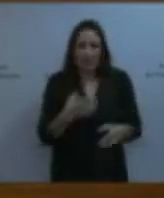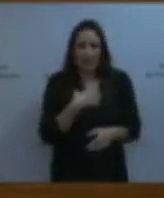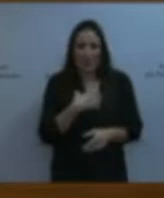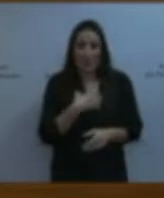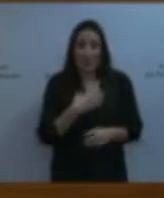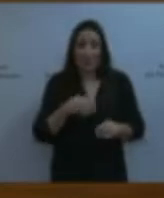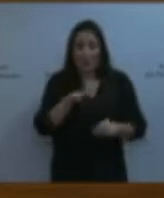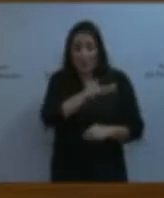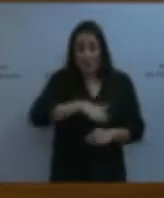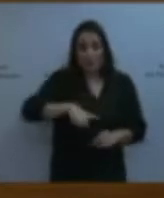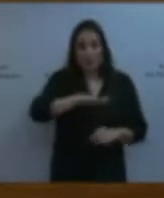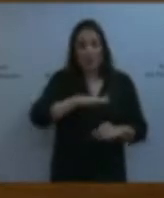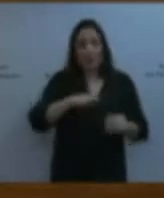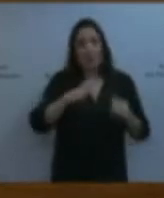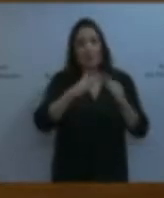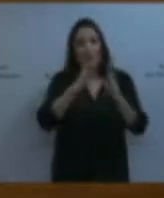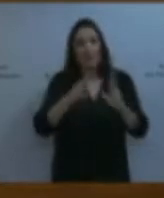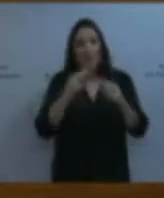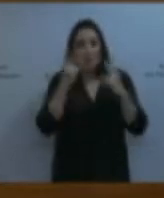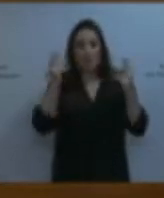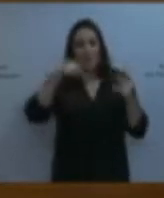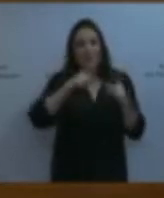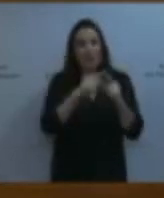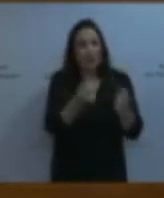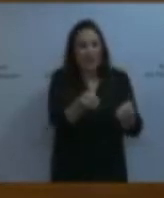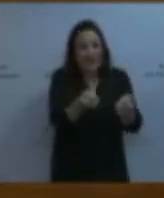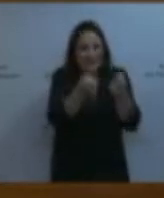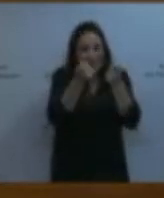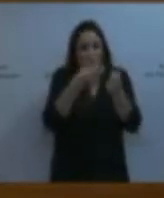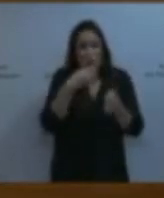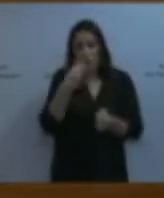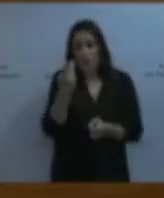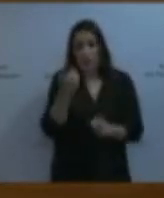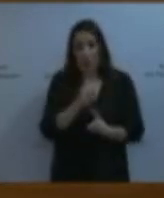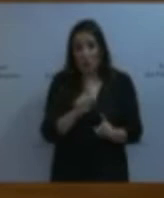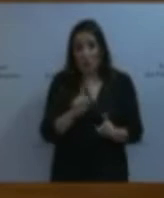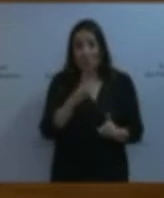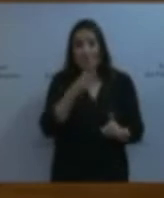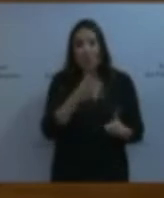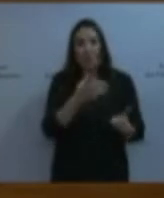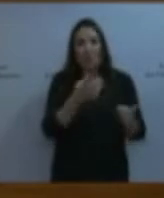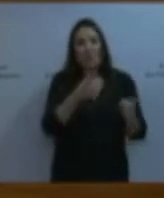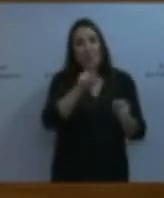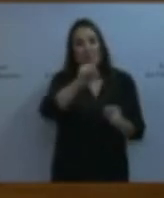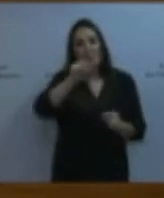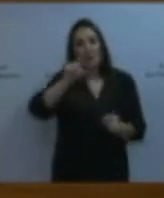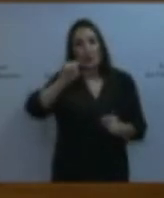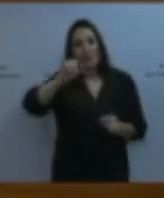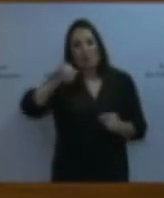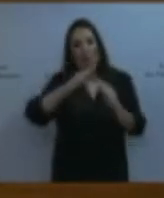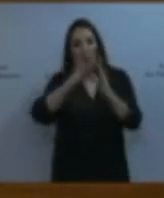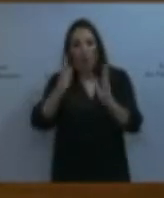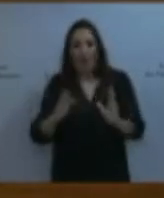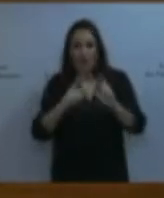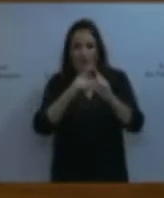en Asturias, además de raquítico e insuficiente para atender las necesidades de 110.000 hogares asturianos en